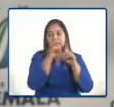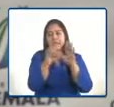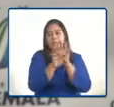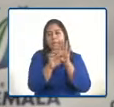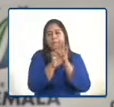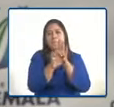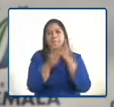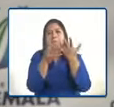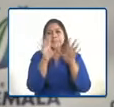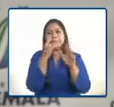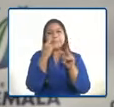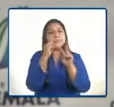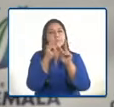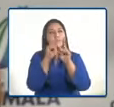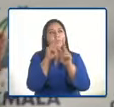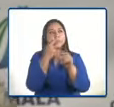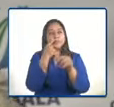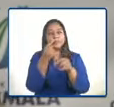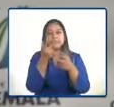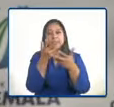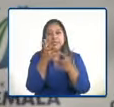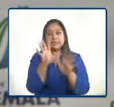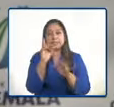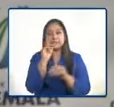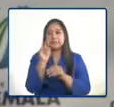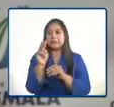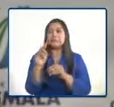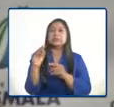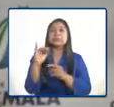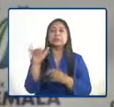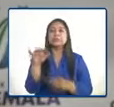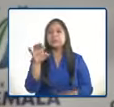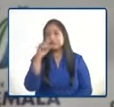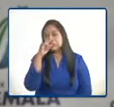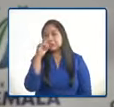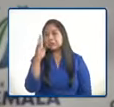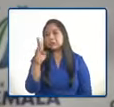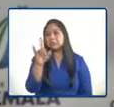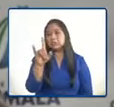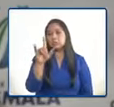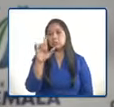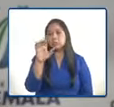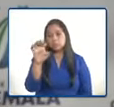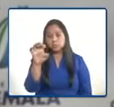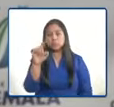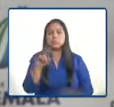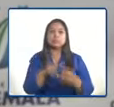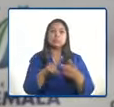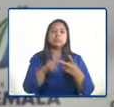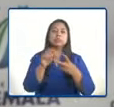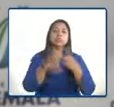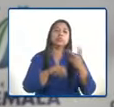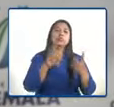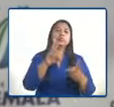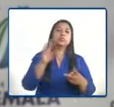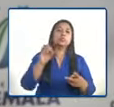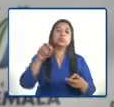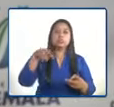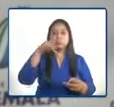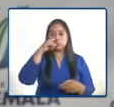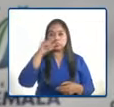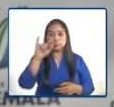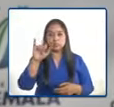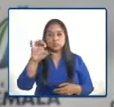que ustedes ya han visto, han venido ya aerolíneas como JetBlue, las aerolíneas Frontier, que empezaron a operar este año.